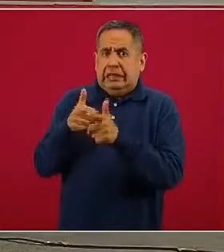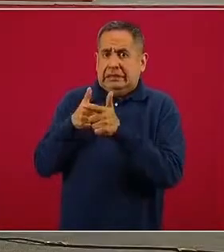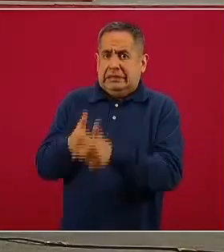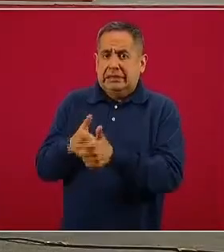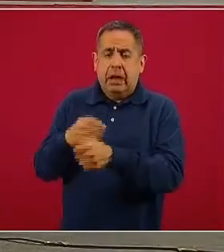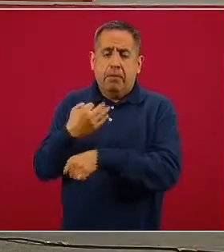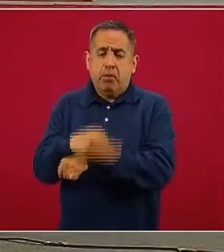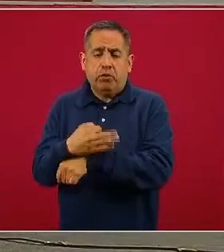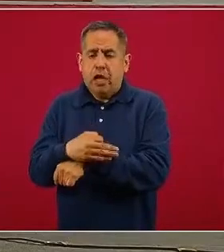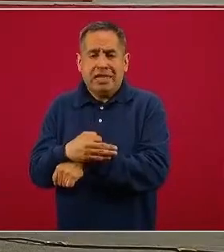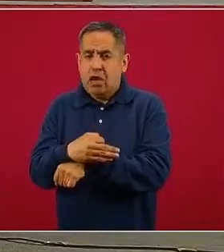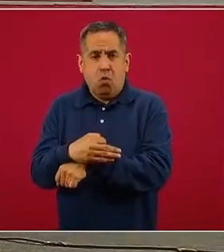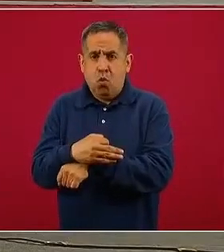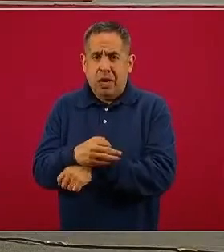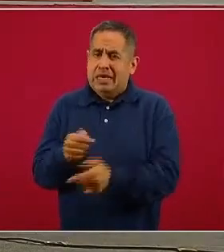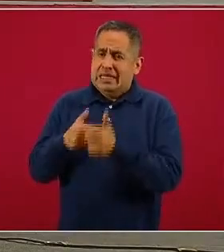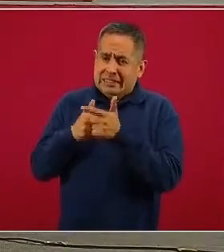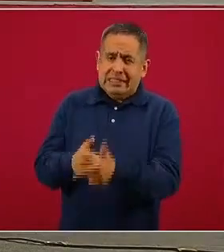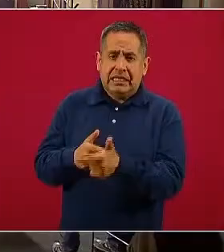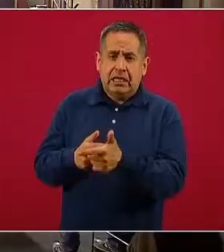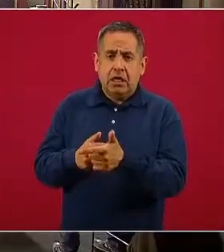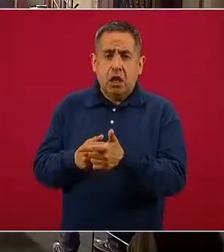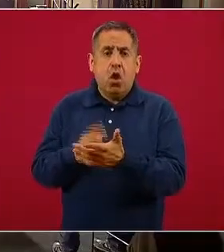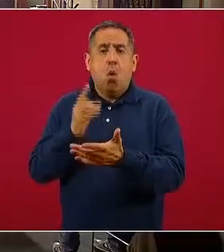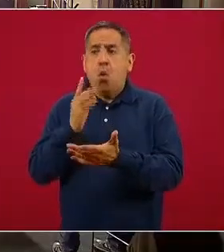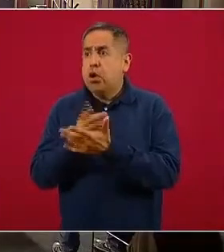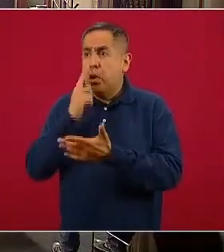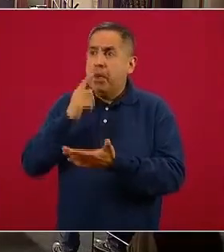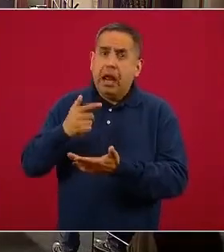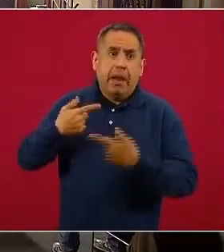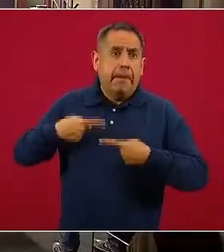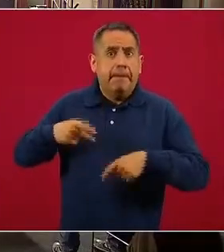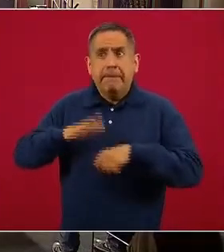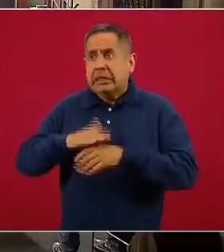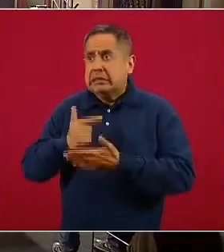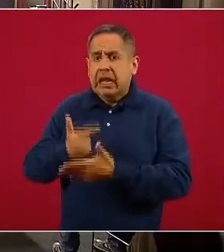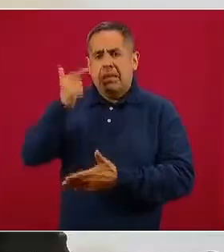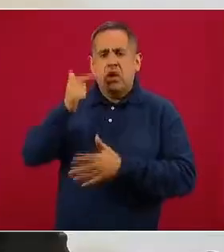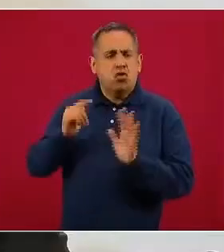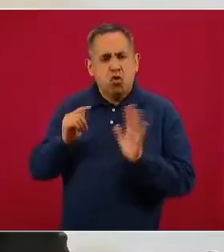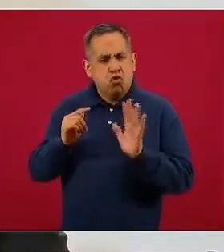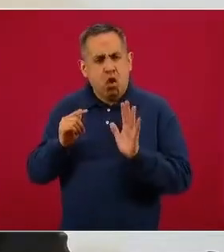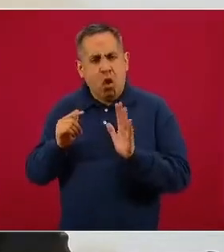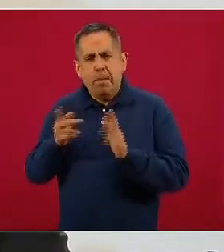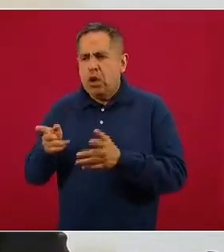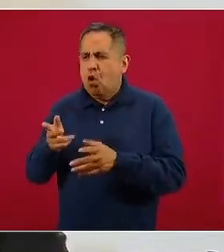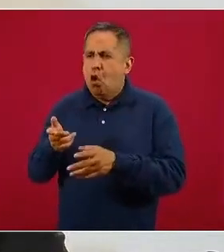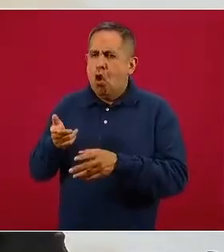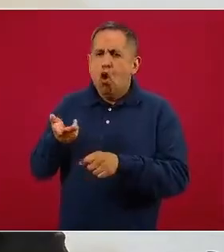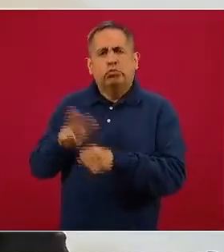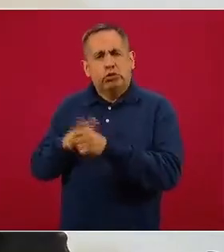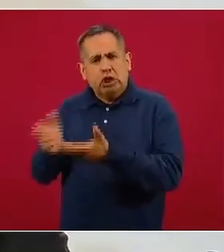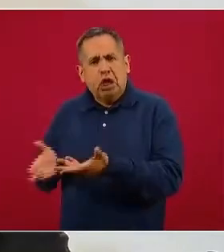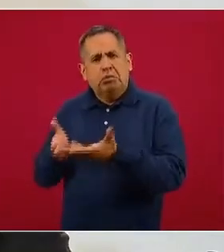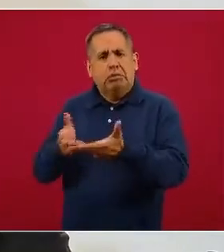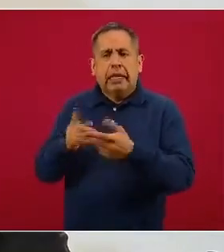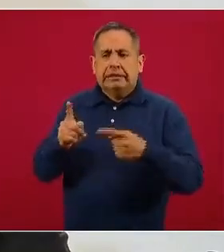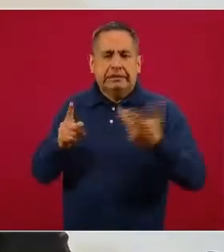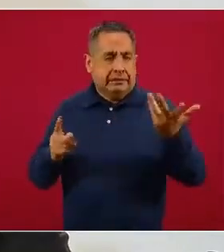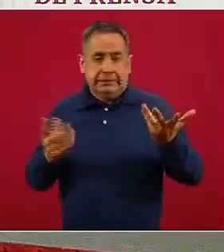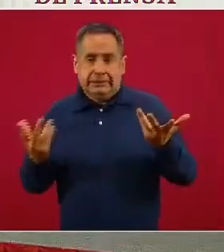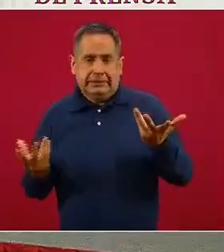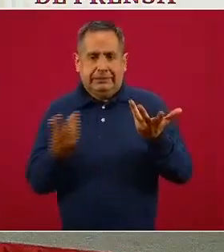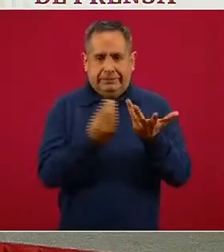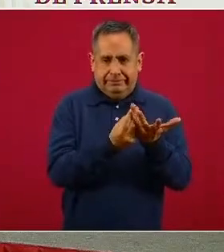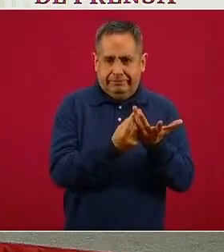en activo, tal vez no para la atención del paciente crítico, pero sí para la hospitalización anticipada. Entonces sí son adicionales